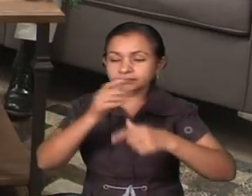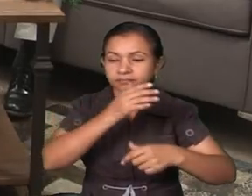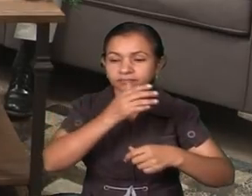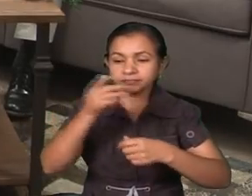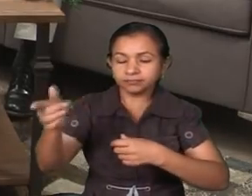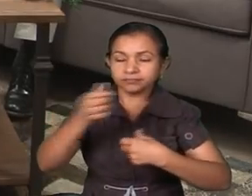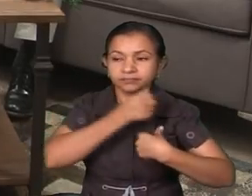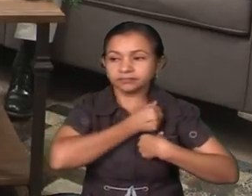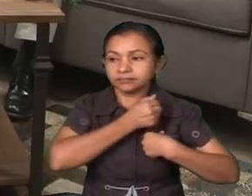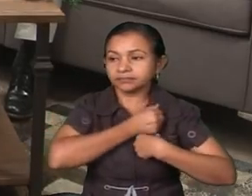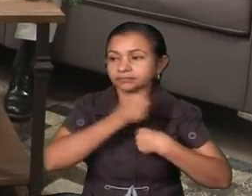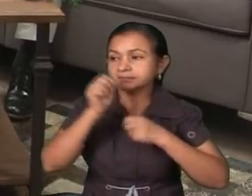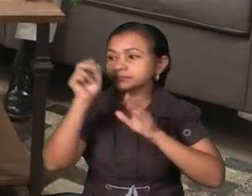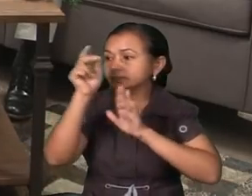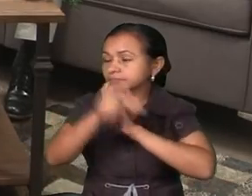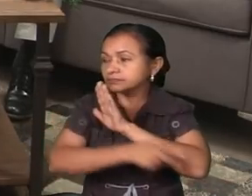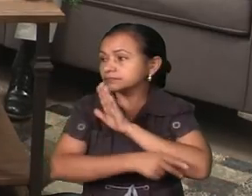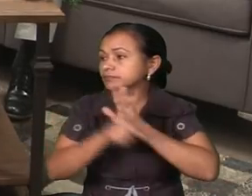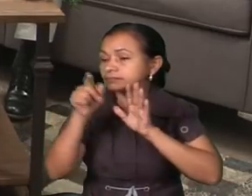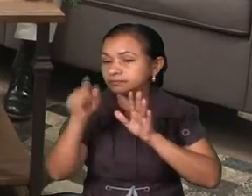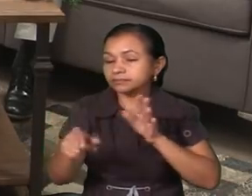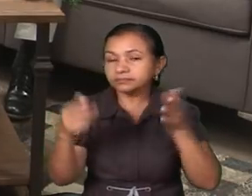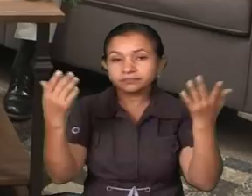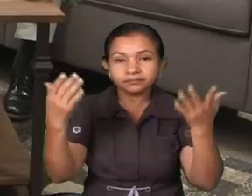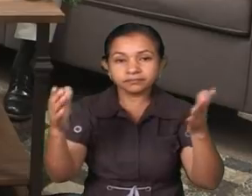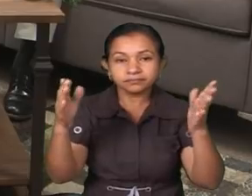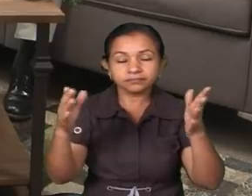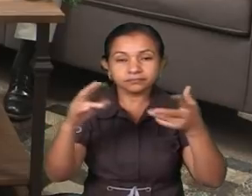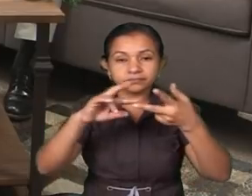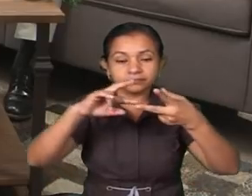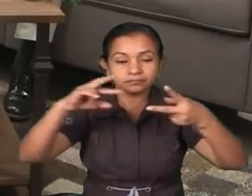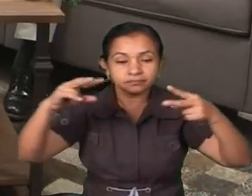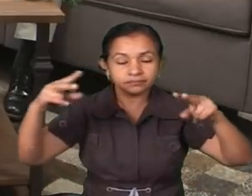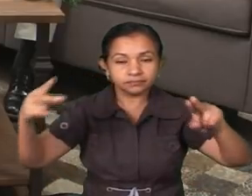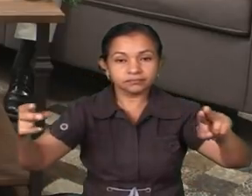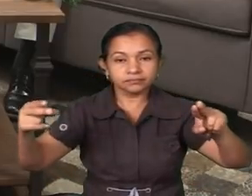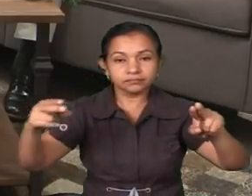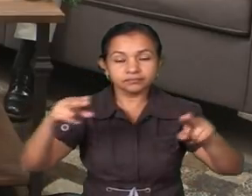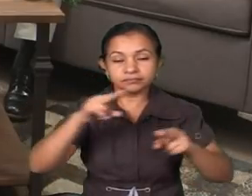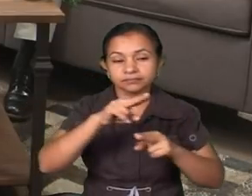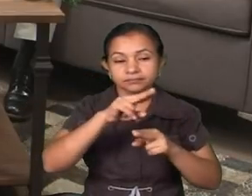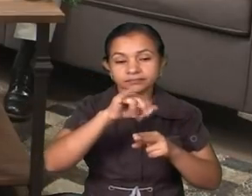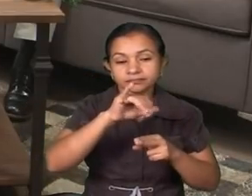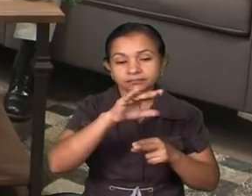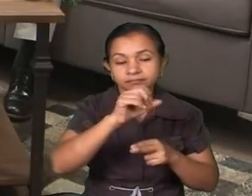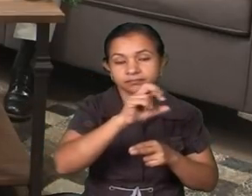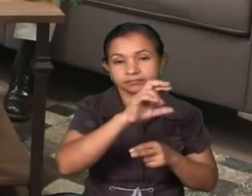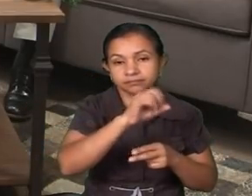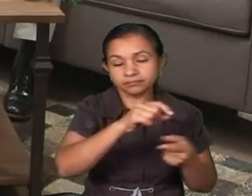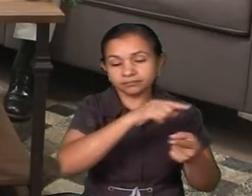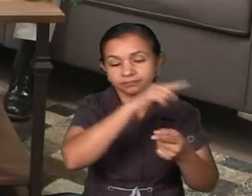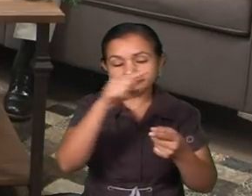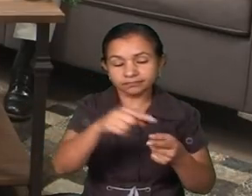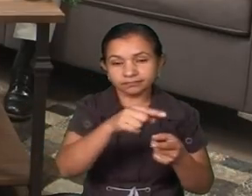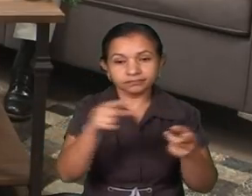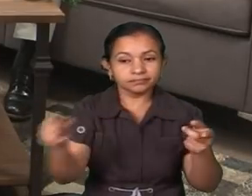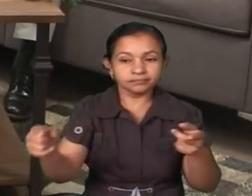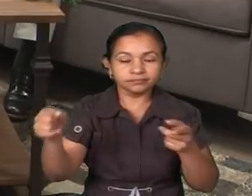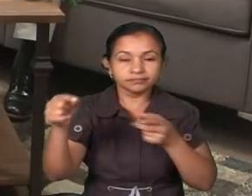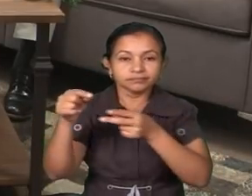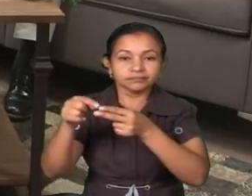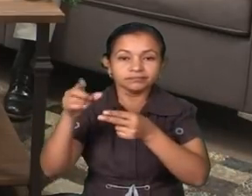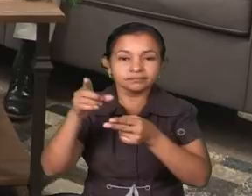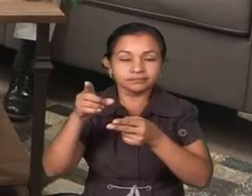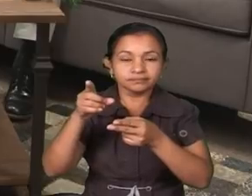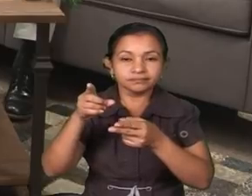Entonces, es esa herencia de los genes de Nicaragua Cali y los genes de